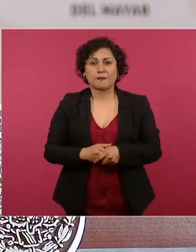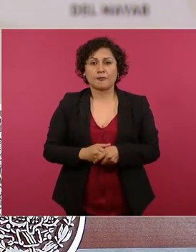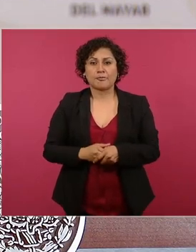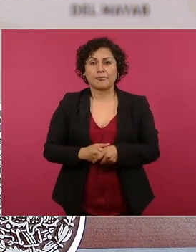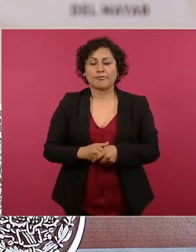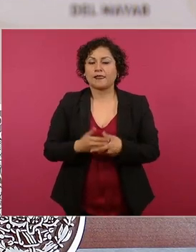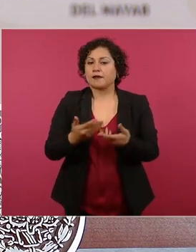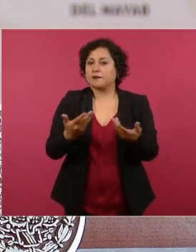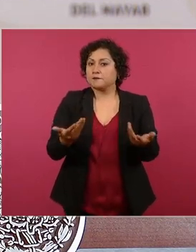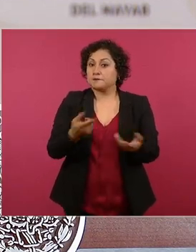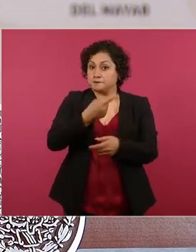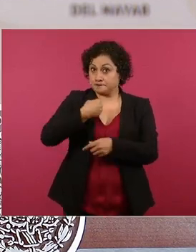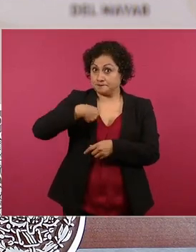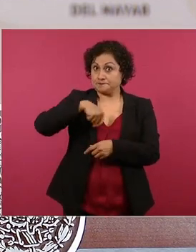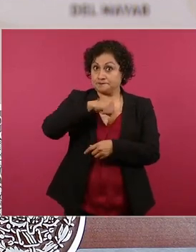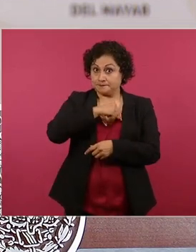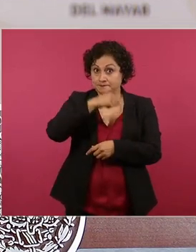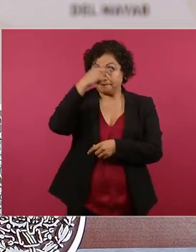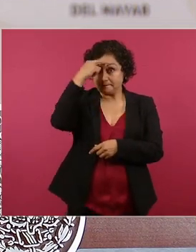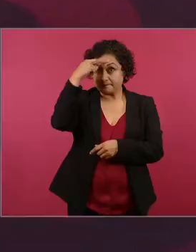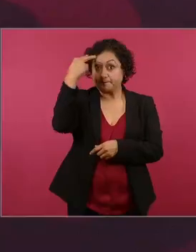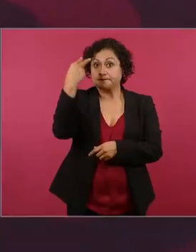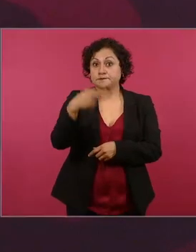A nosotros